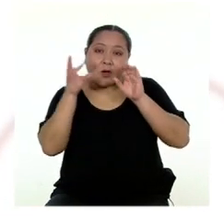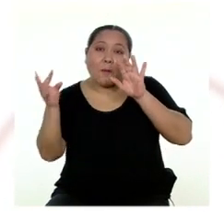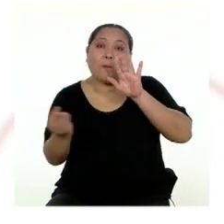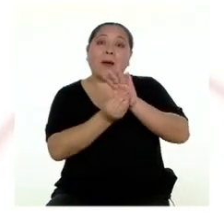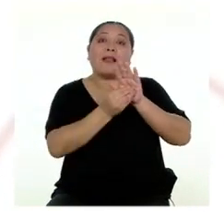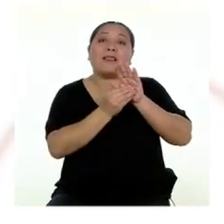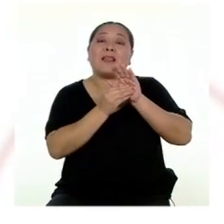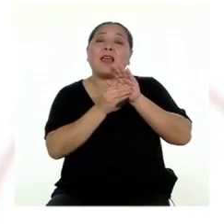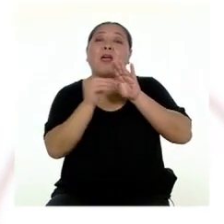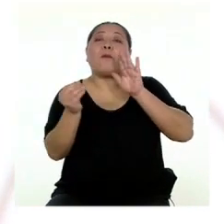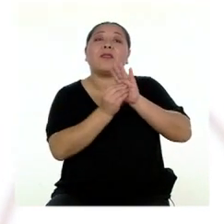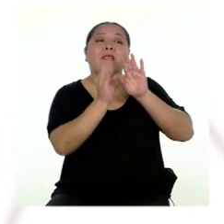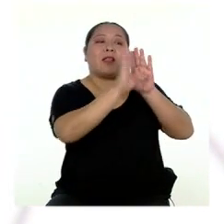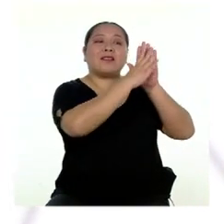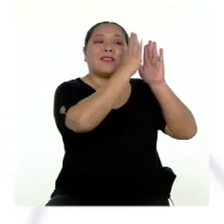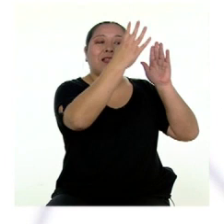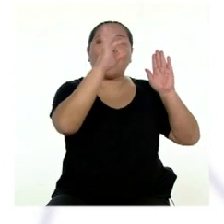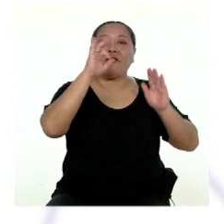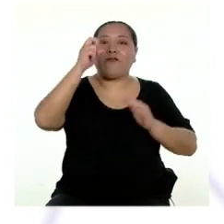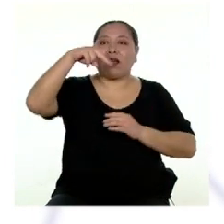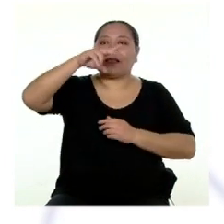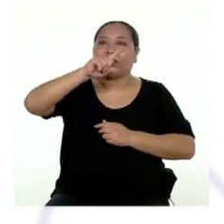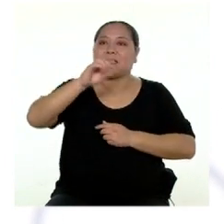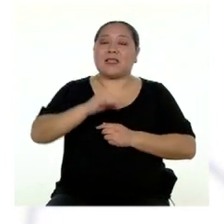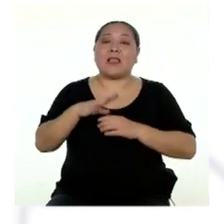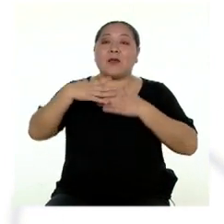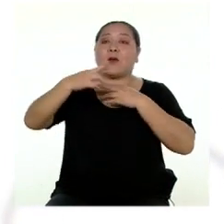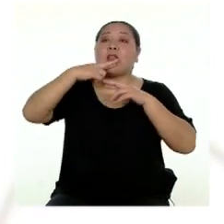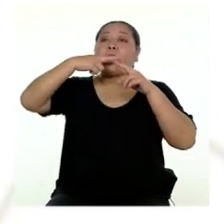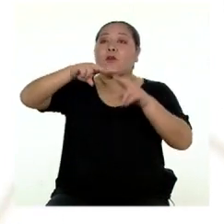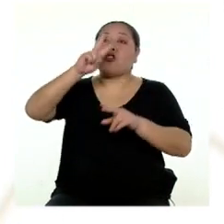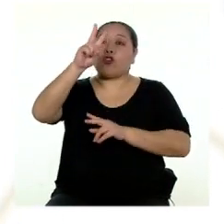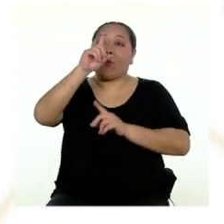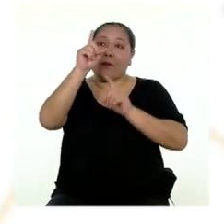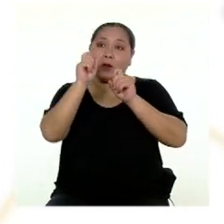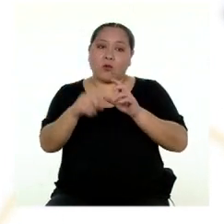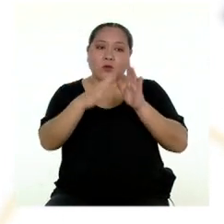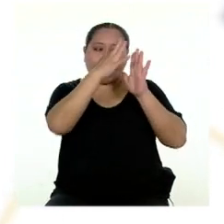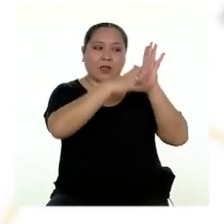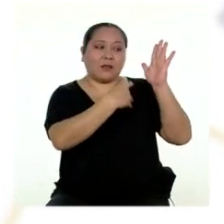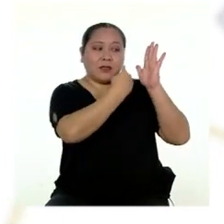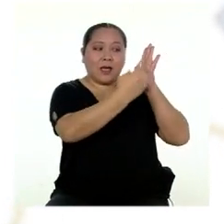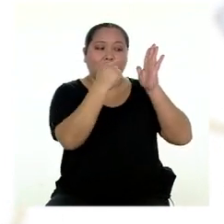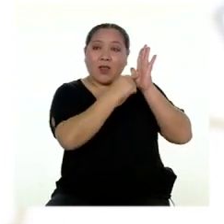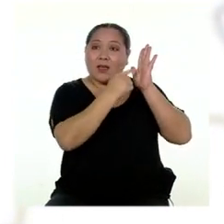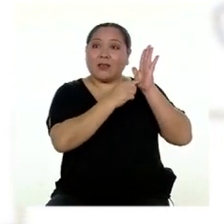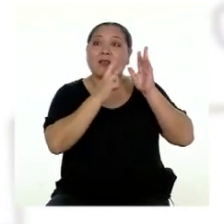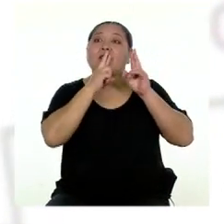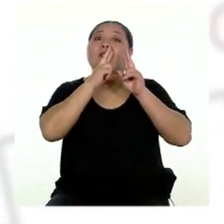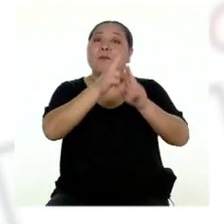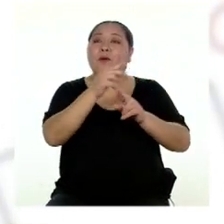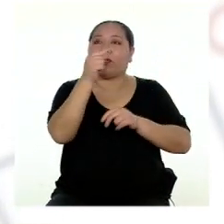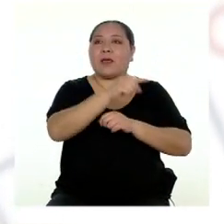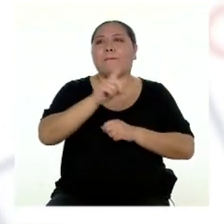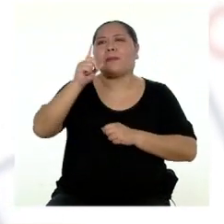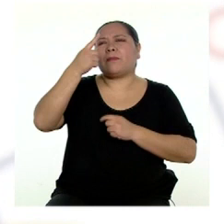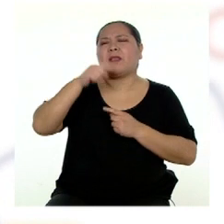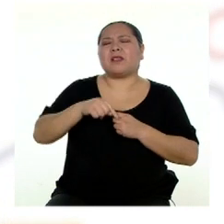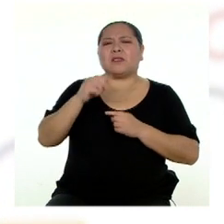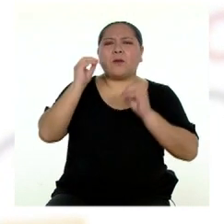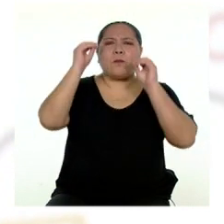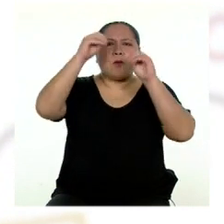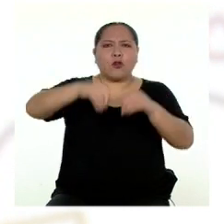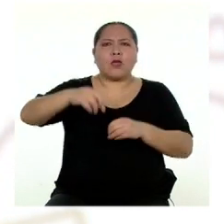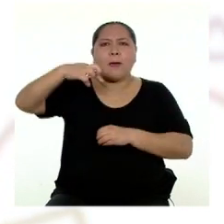del fanzine. Después responde a estas dos preguntas, en base a la tabla que ahora ves en pantalla. La primera pregunta dice, si se aplica